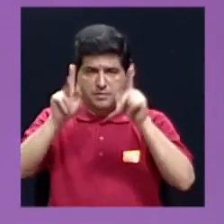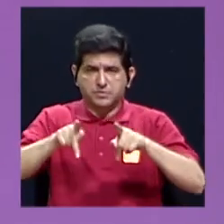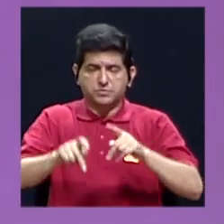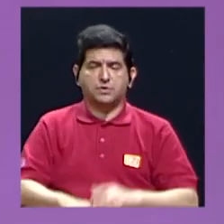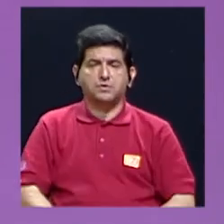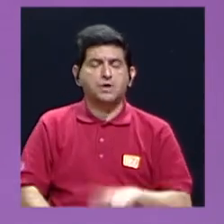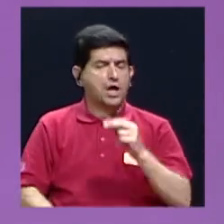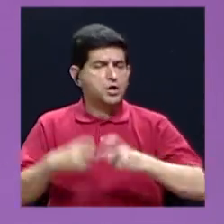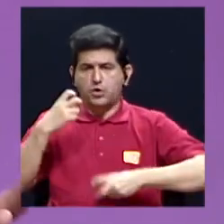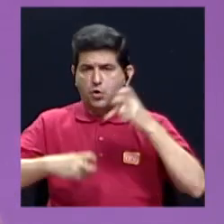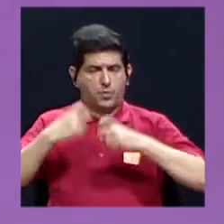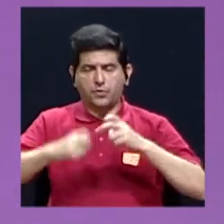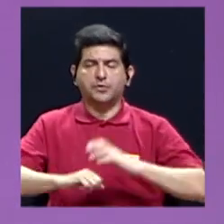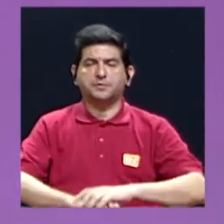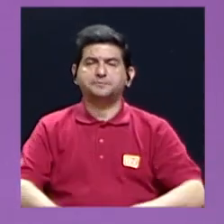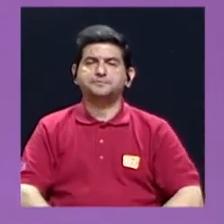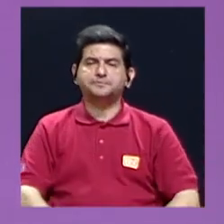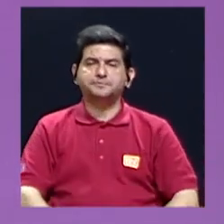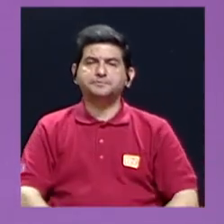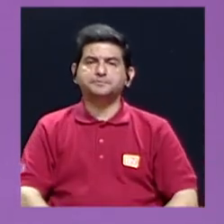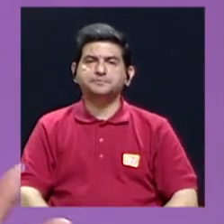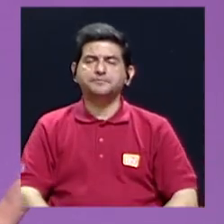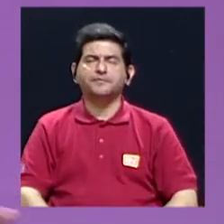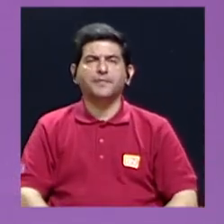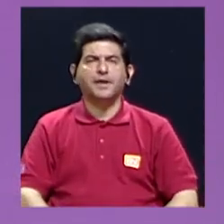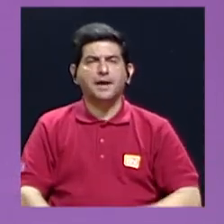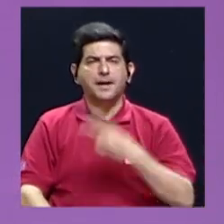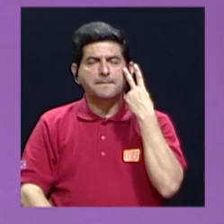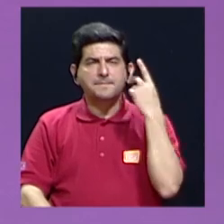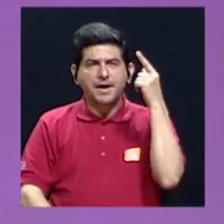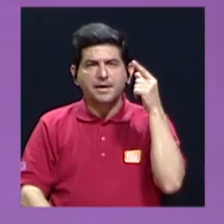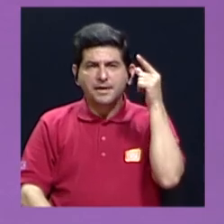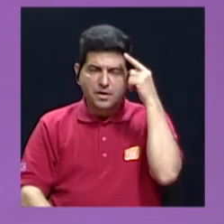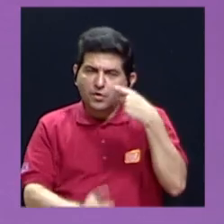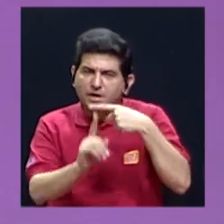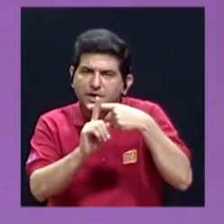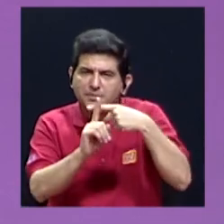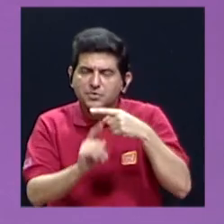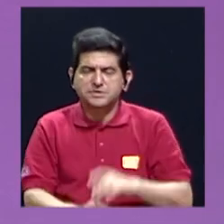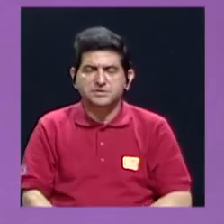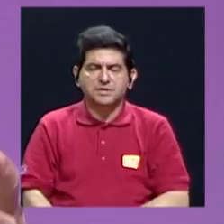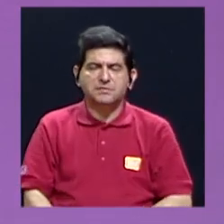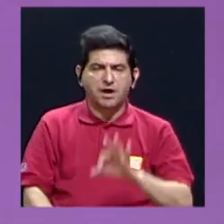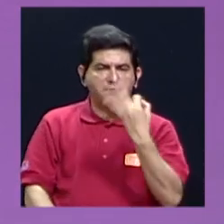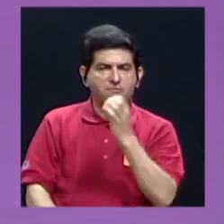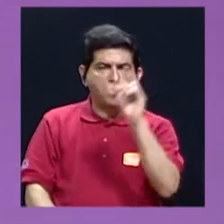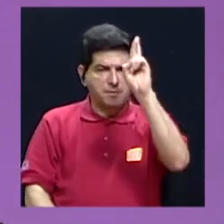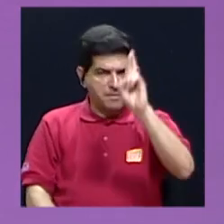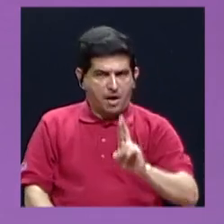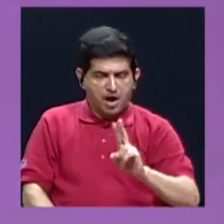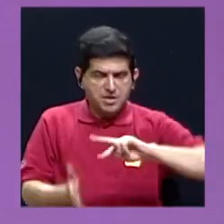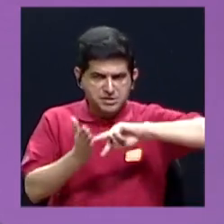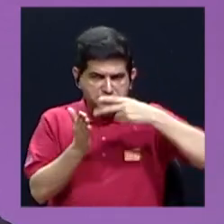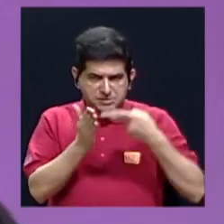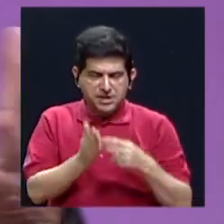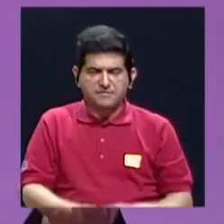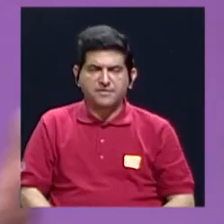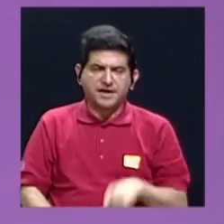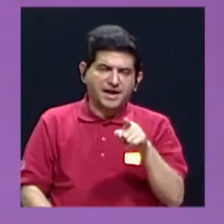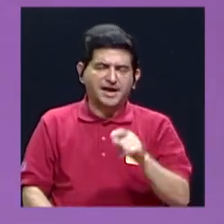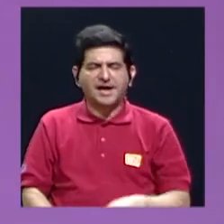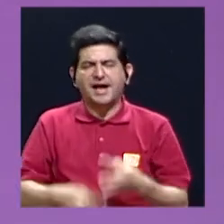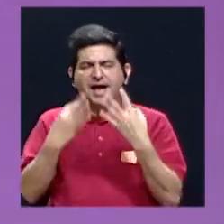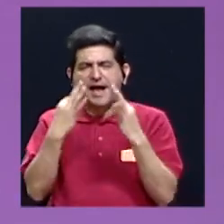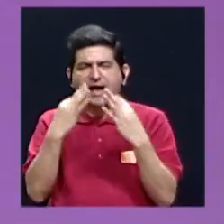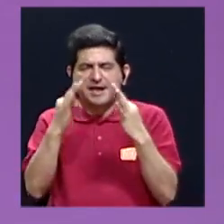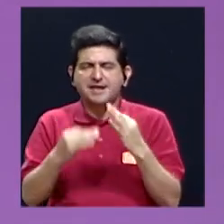hay ningún problema. Entonces, podríamos verle un sentido positivo a esto de la tica, en el sentido de una estira y encoge para llegar a